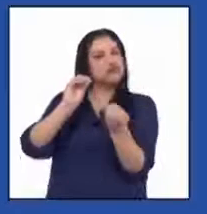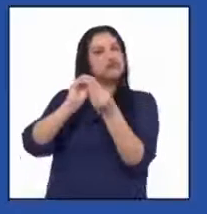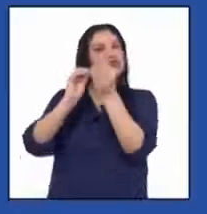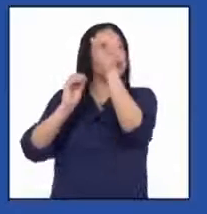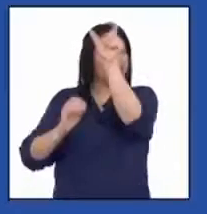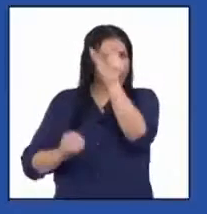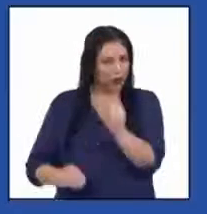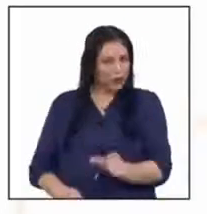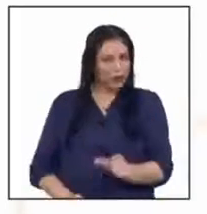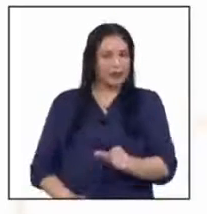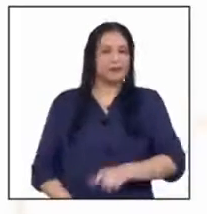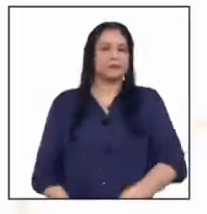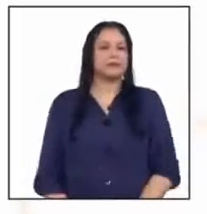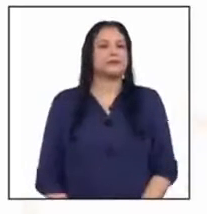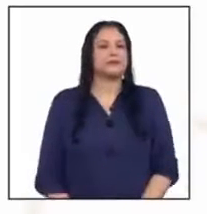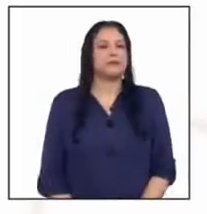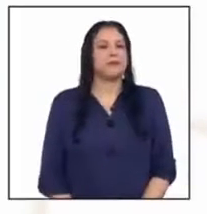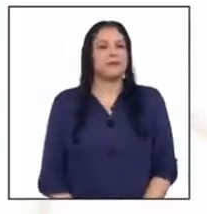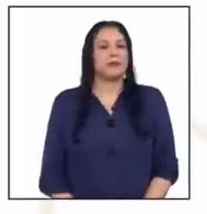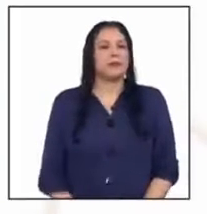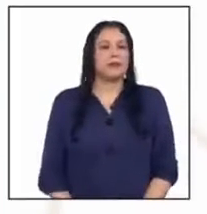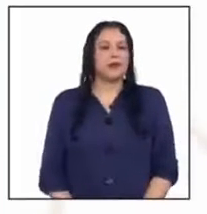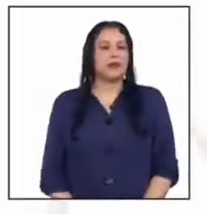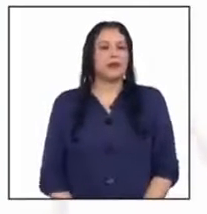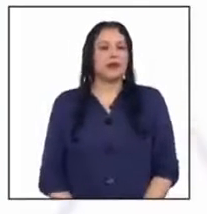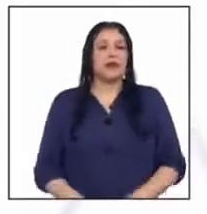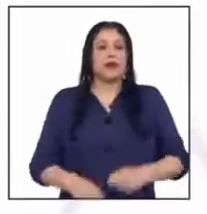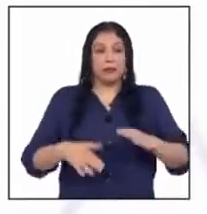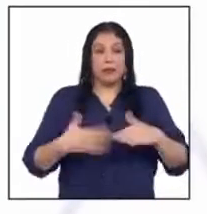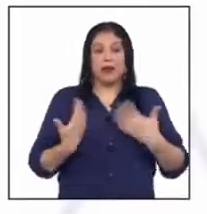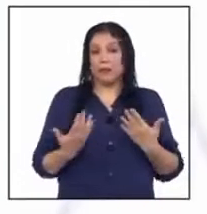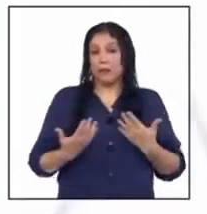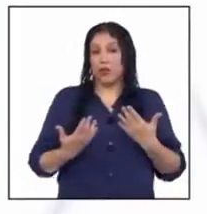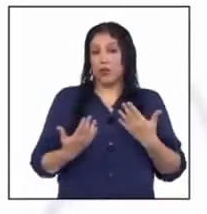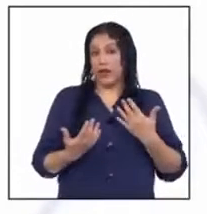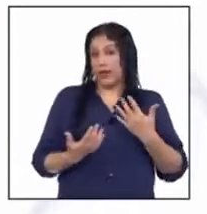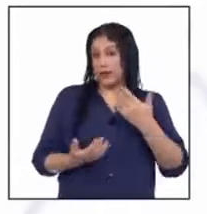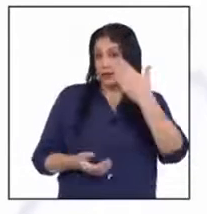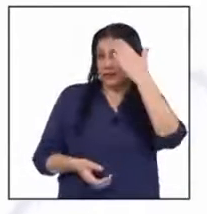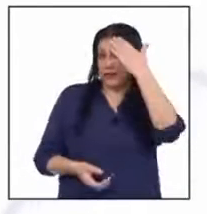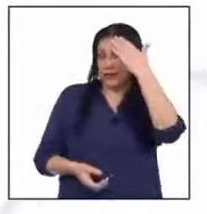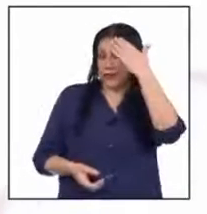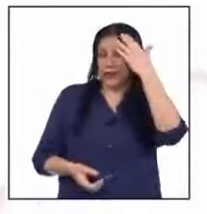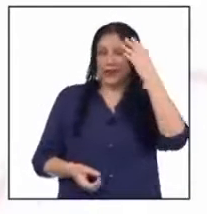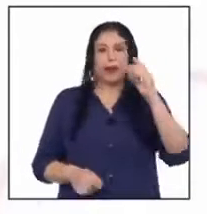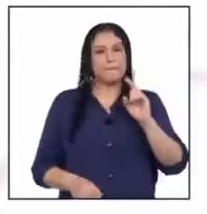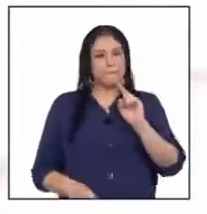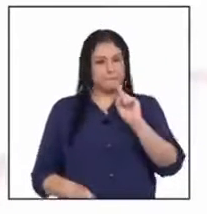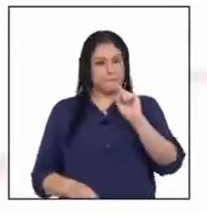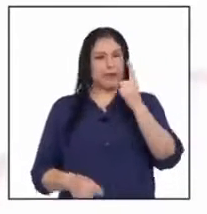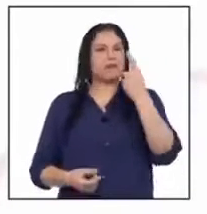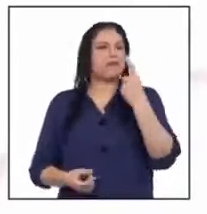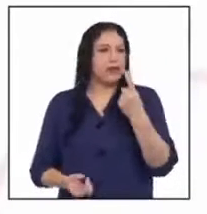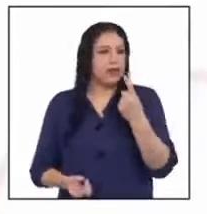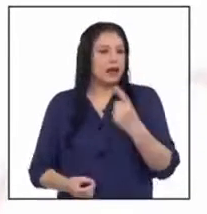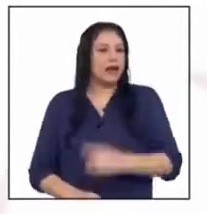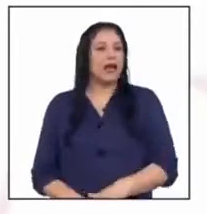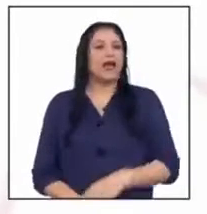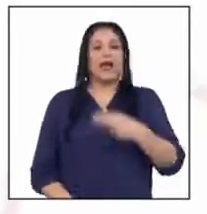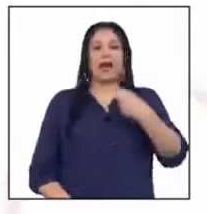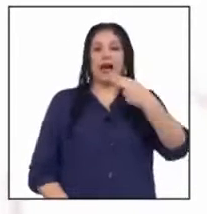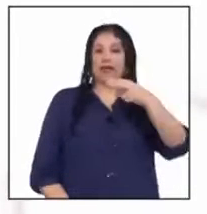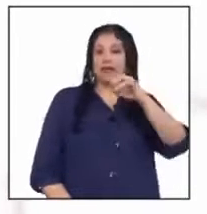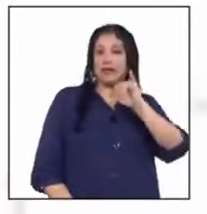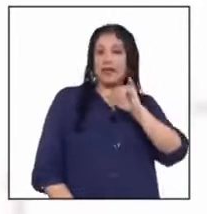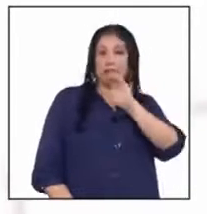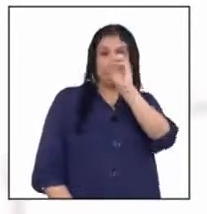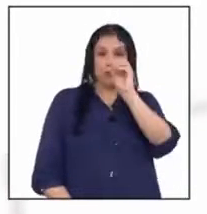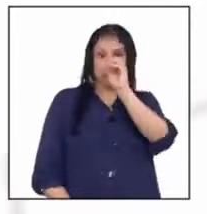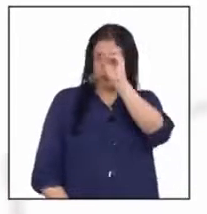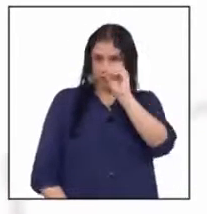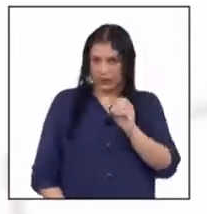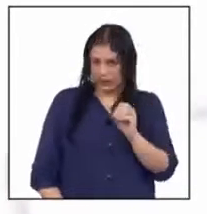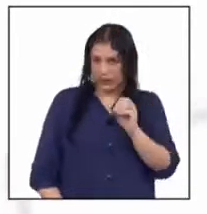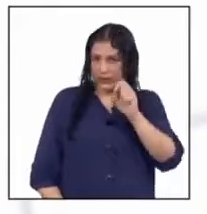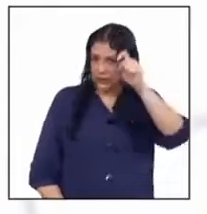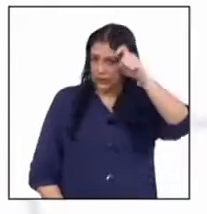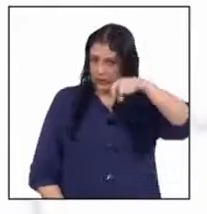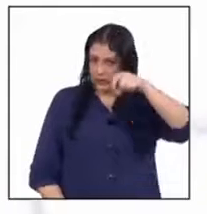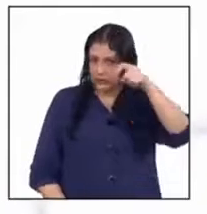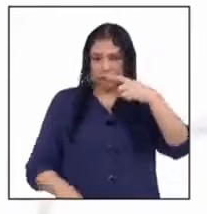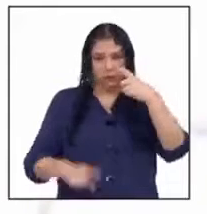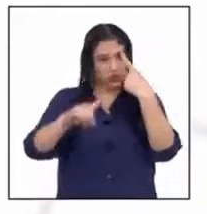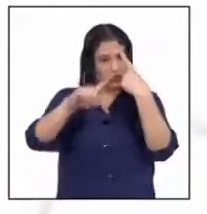quechua. Entonces, para poder calcular la primera frecuencia relativa porcentual,